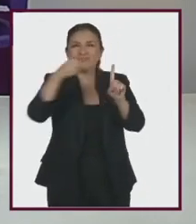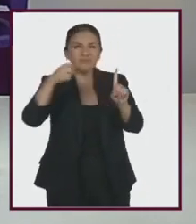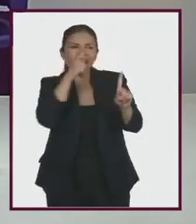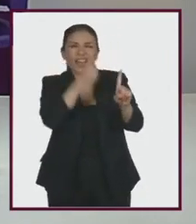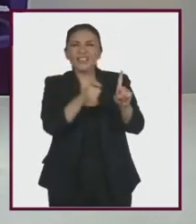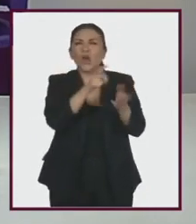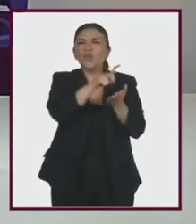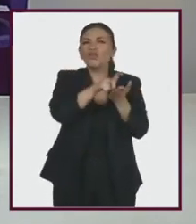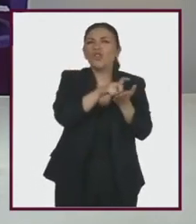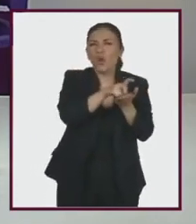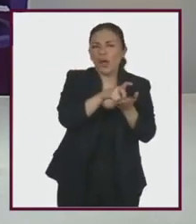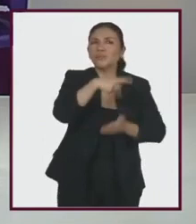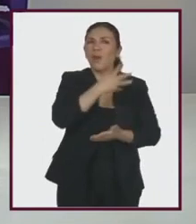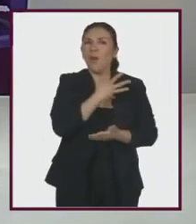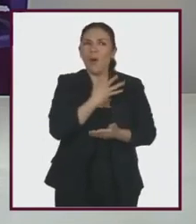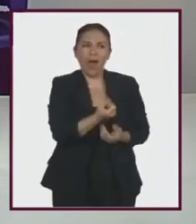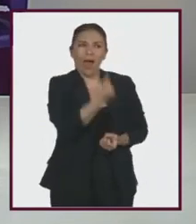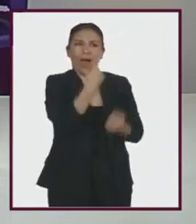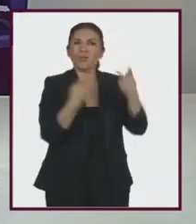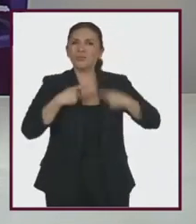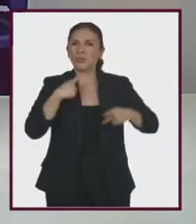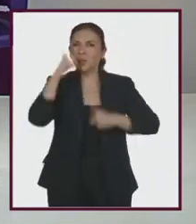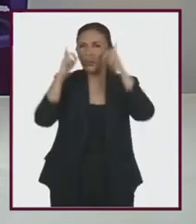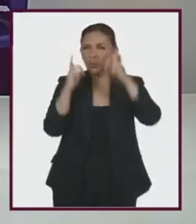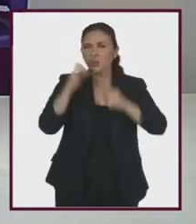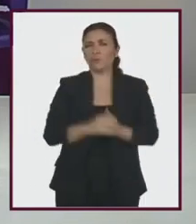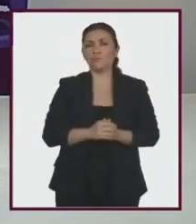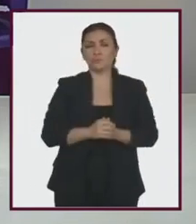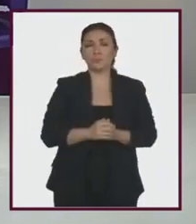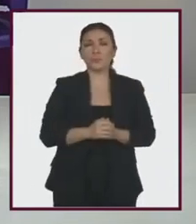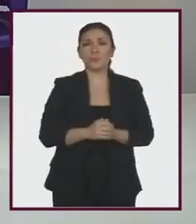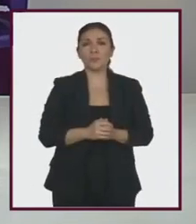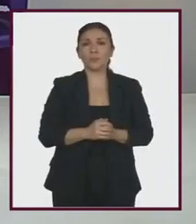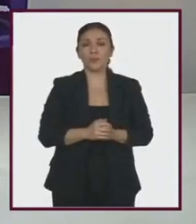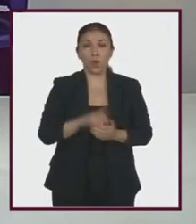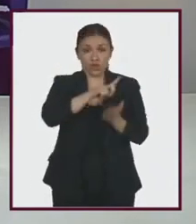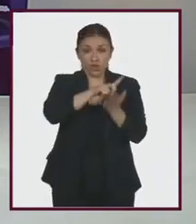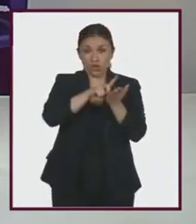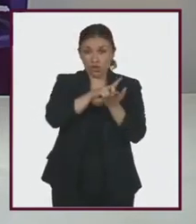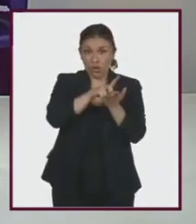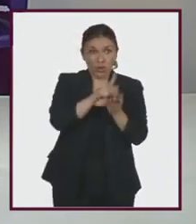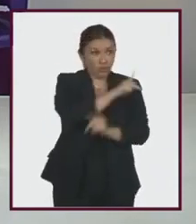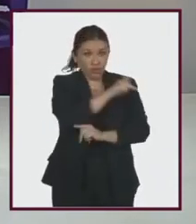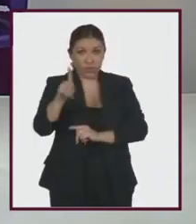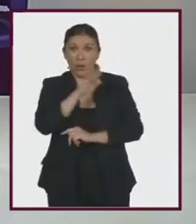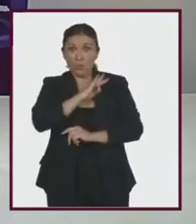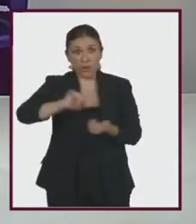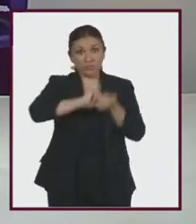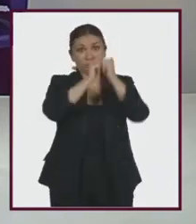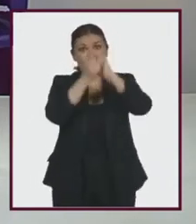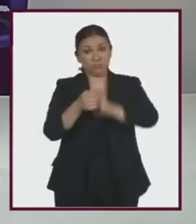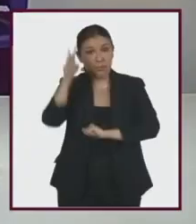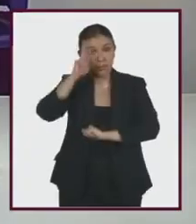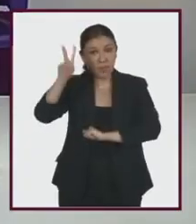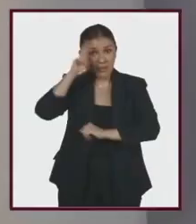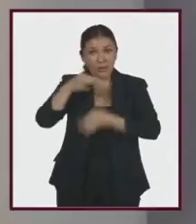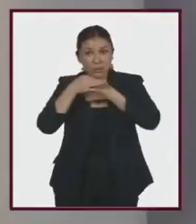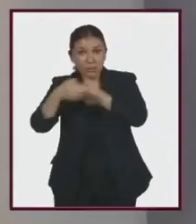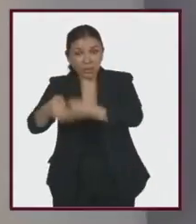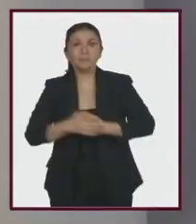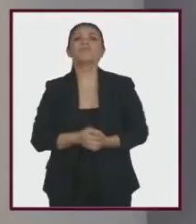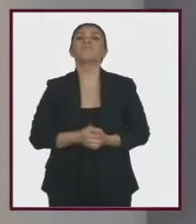drogas, hay dudas al respecto como esta. ¿Todas las drogas pueden generar adicción, doctora Paulina? Todas las drogas o sustancias psicoactivas tienen